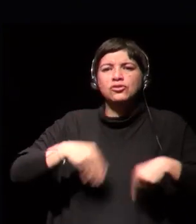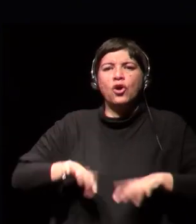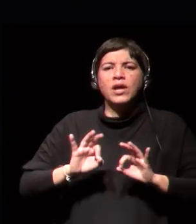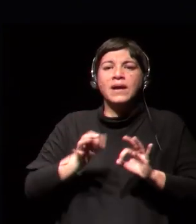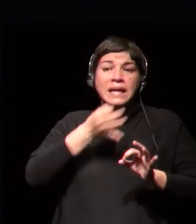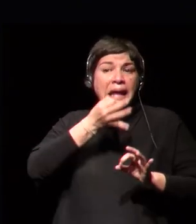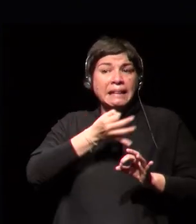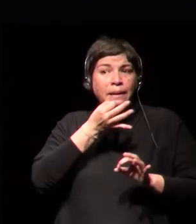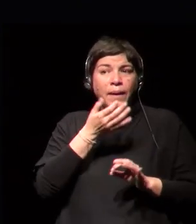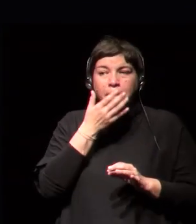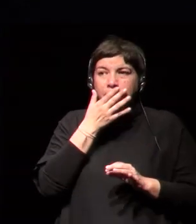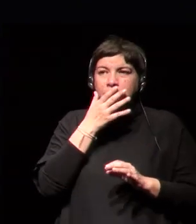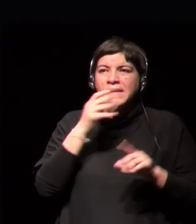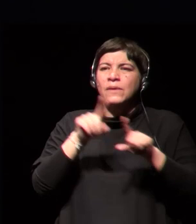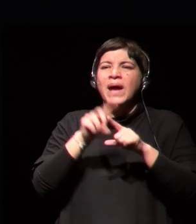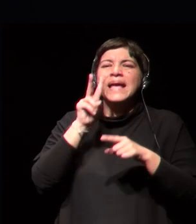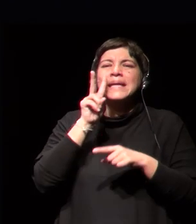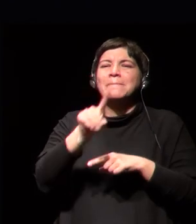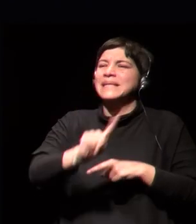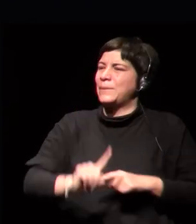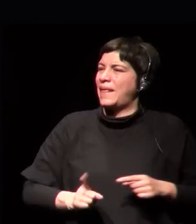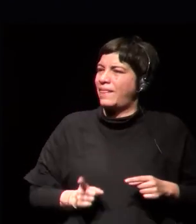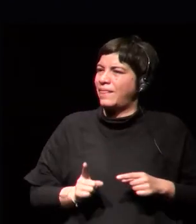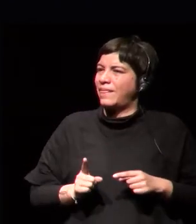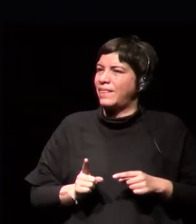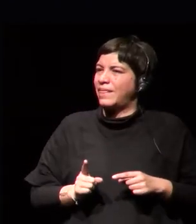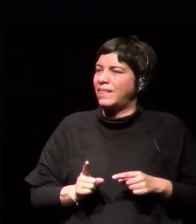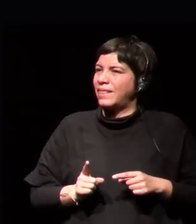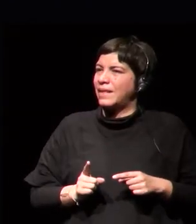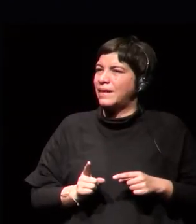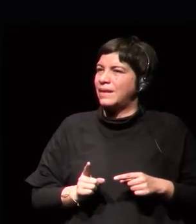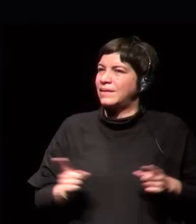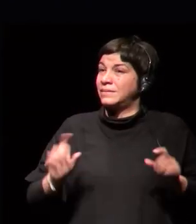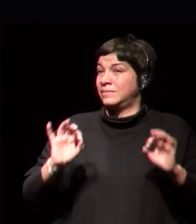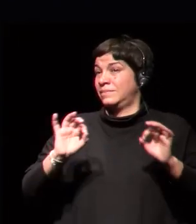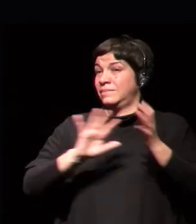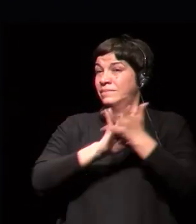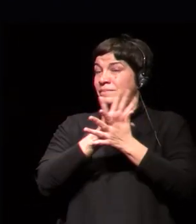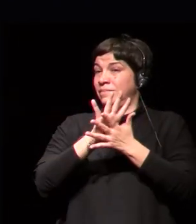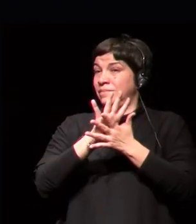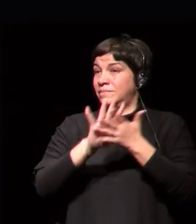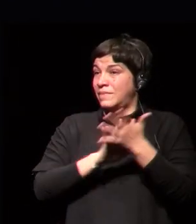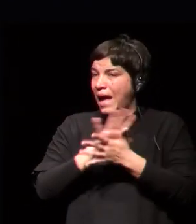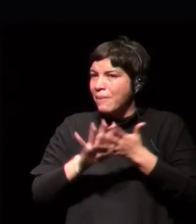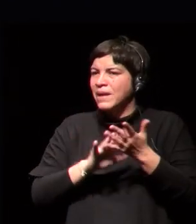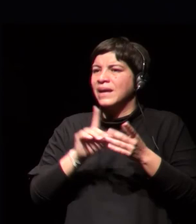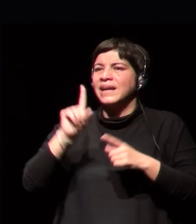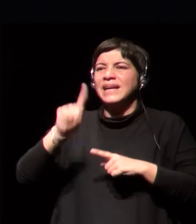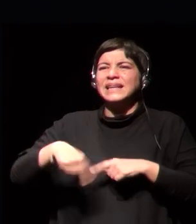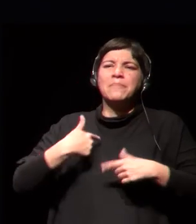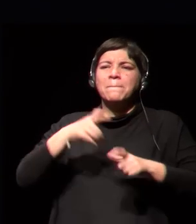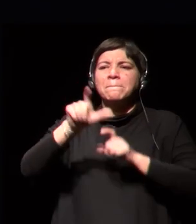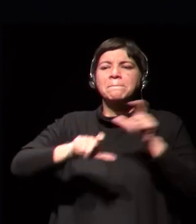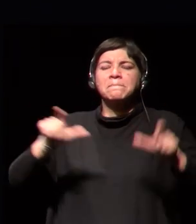invisibilidad que habla, roba a las personas de su poder, que roba a